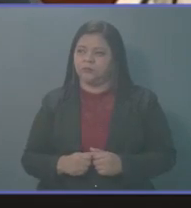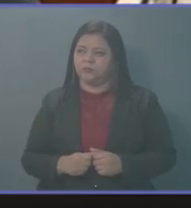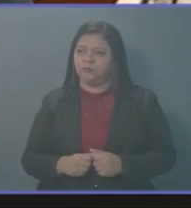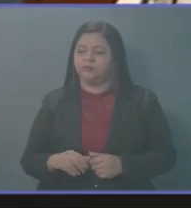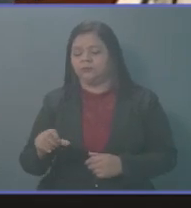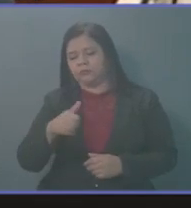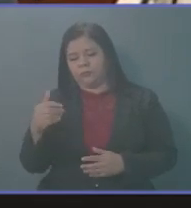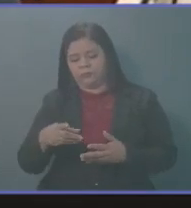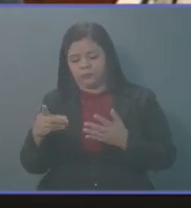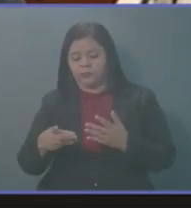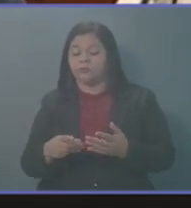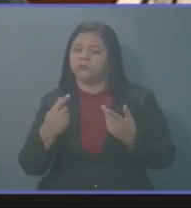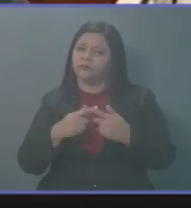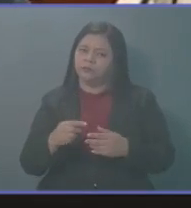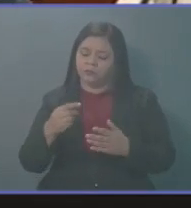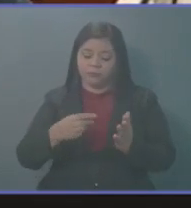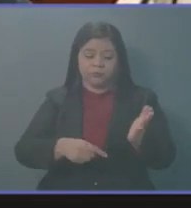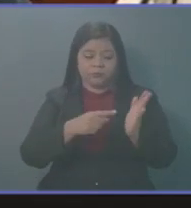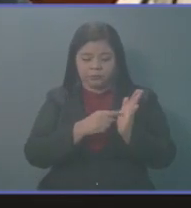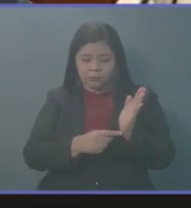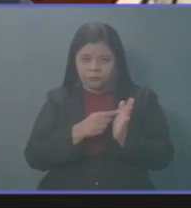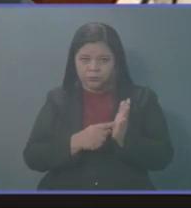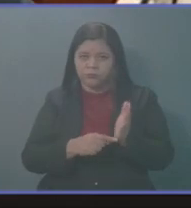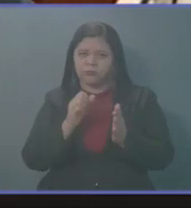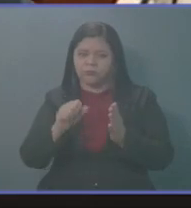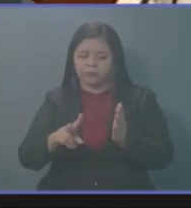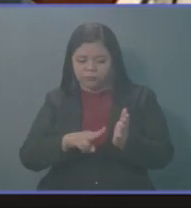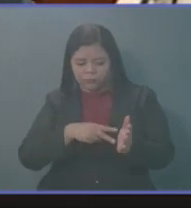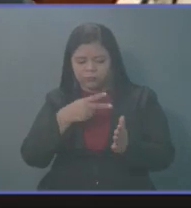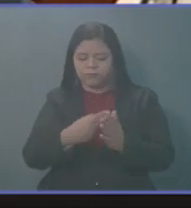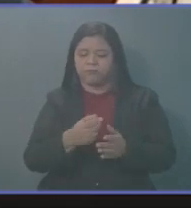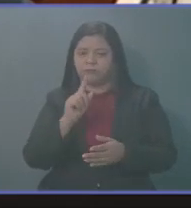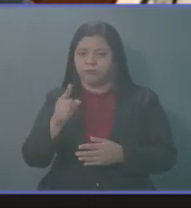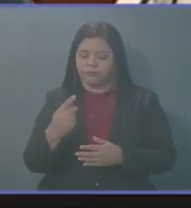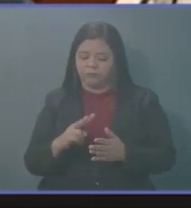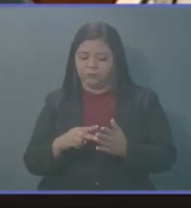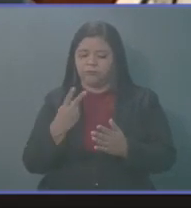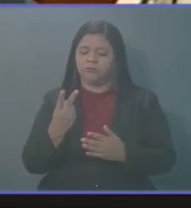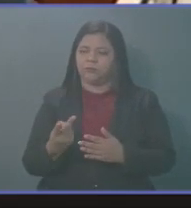otro decreto, ¿verdad? Entonces, que esas piezas fueran en la primera y la segunda